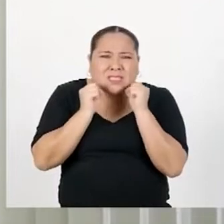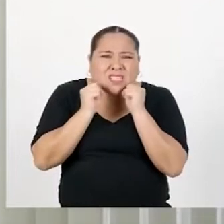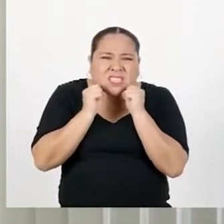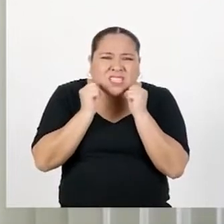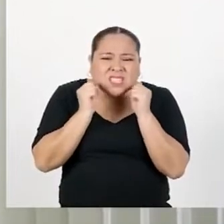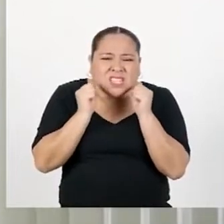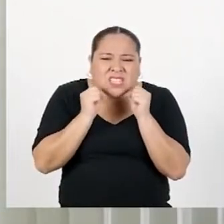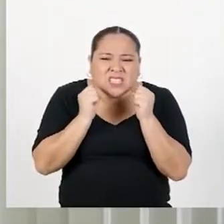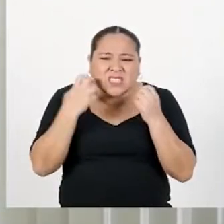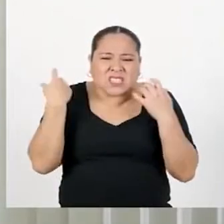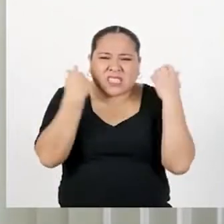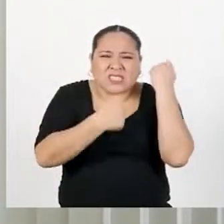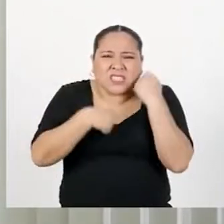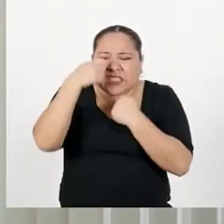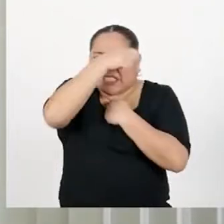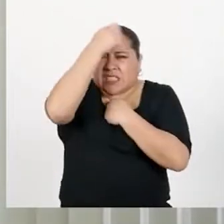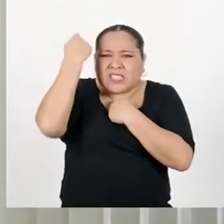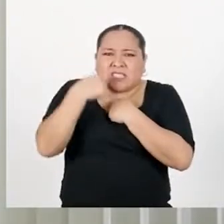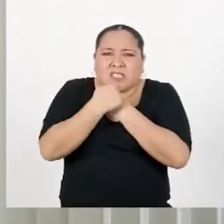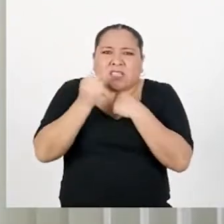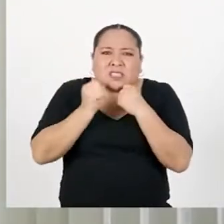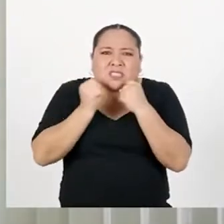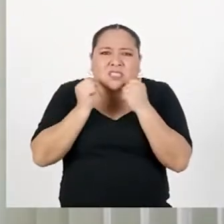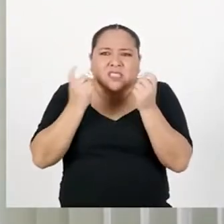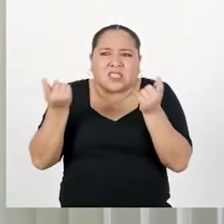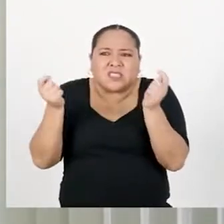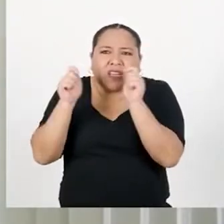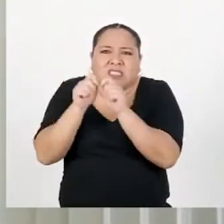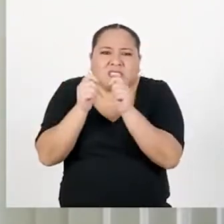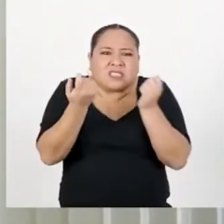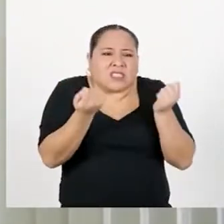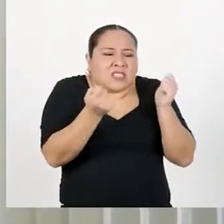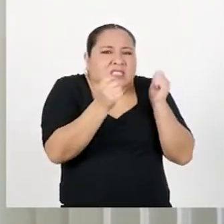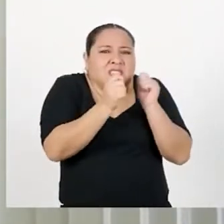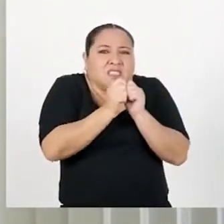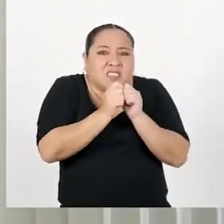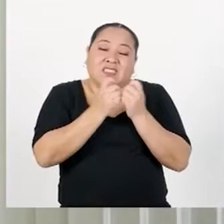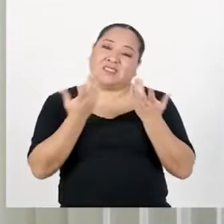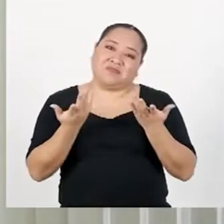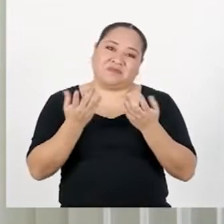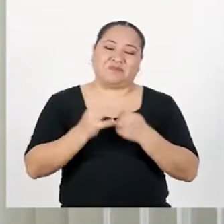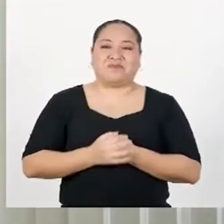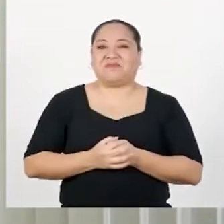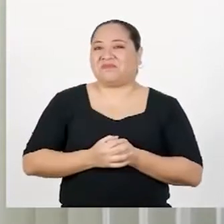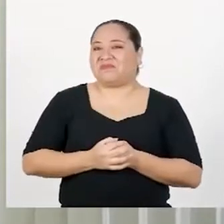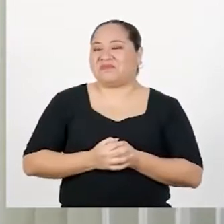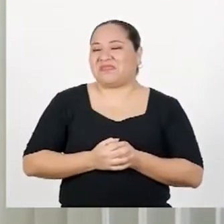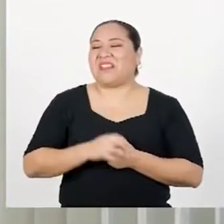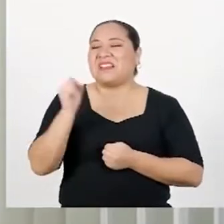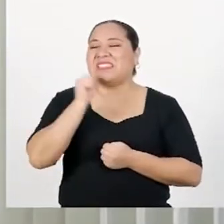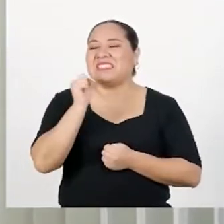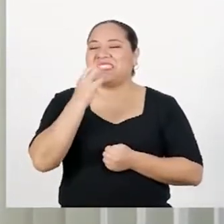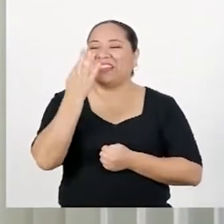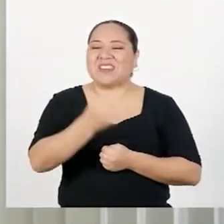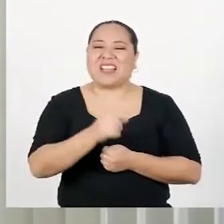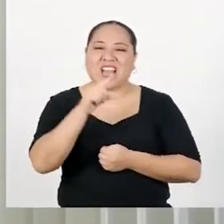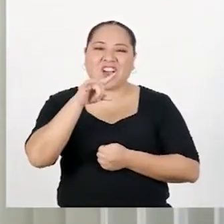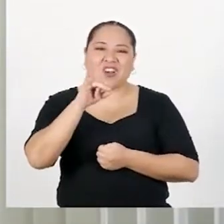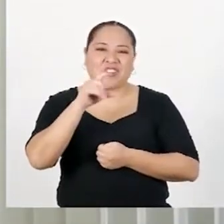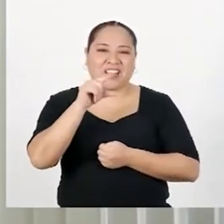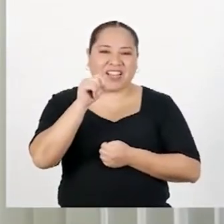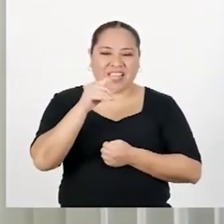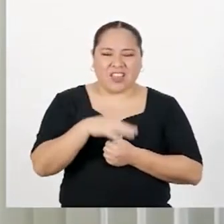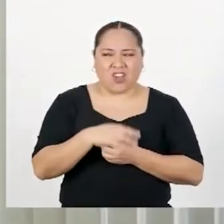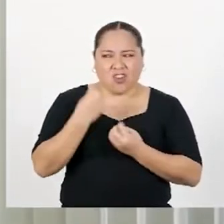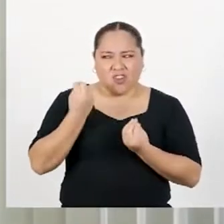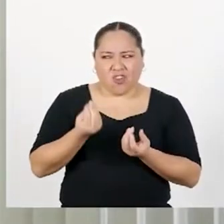frío. Me tendría que poner más ropa y tener todas las ventanas cerradas. Pero es cierto, Gugliana,